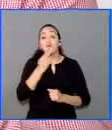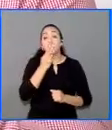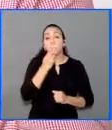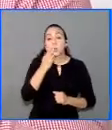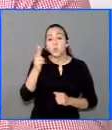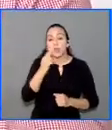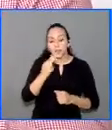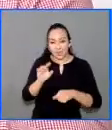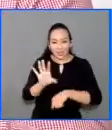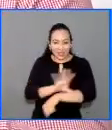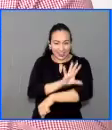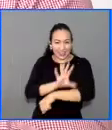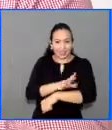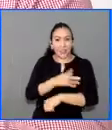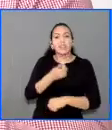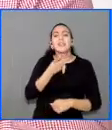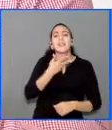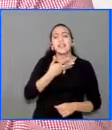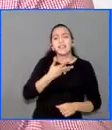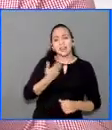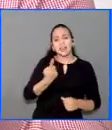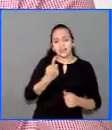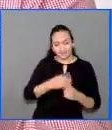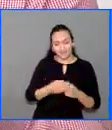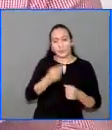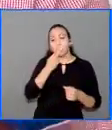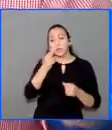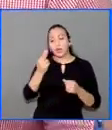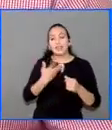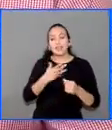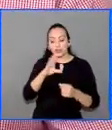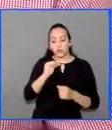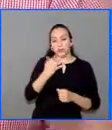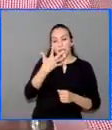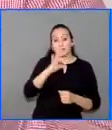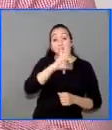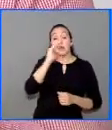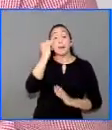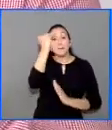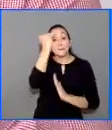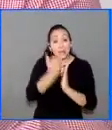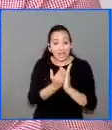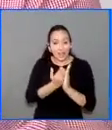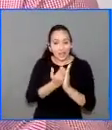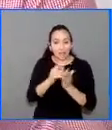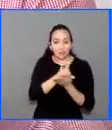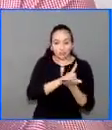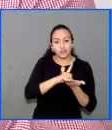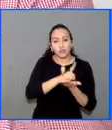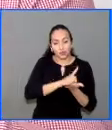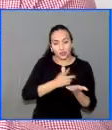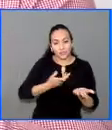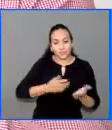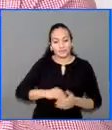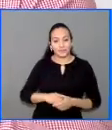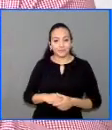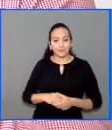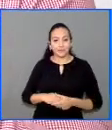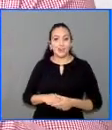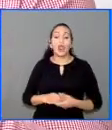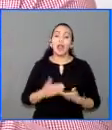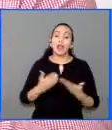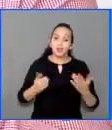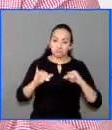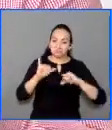que aproximadamente contiene 95% menos de esas sustancias tóxicas. En esencia, es un